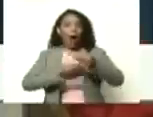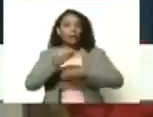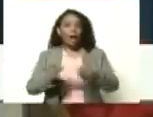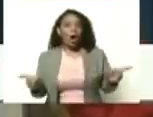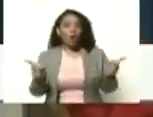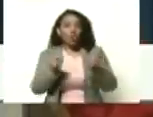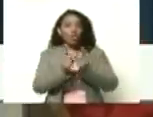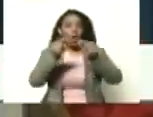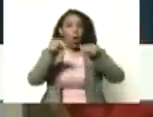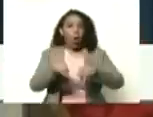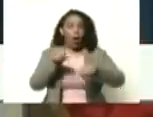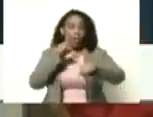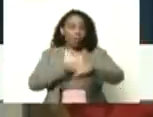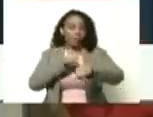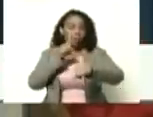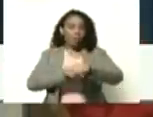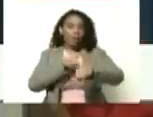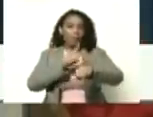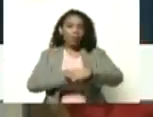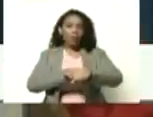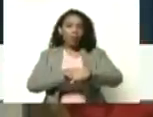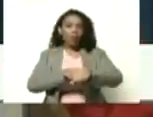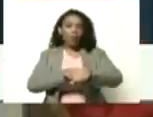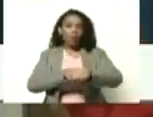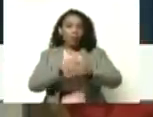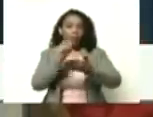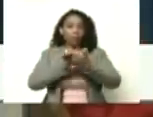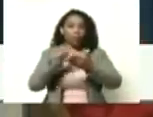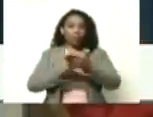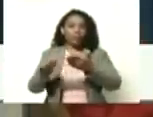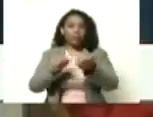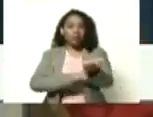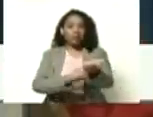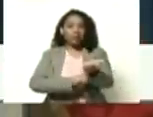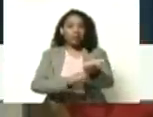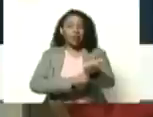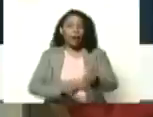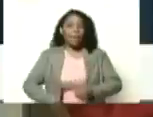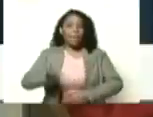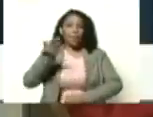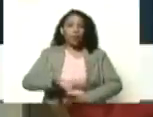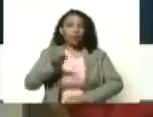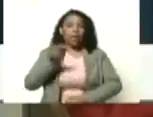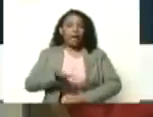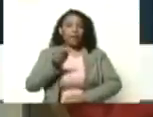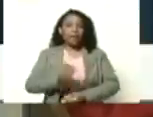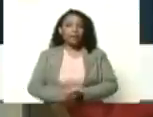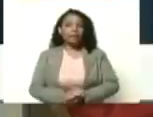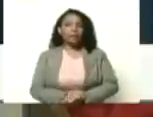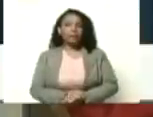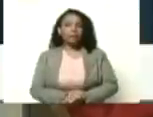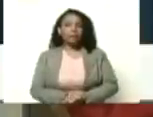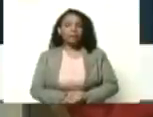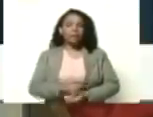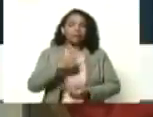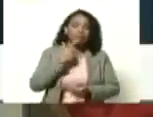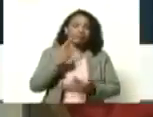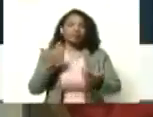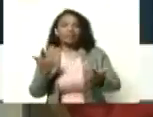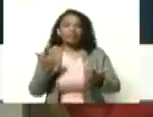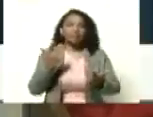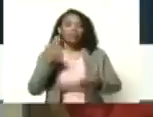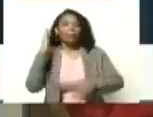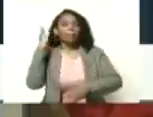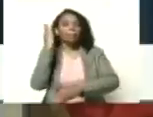breve obviamente por el tiempo descripción de carácter vamos a decirlo así penal